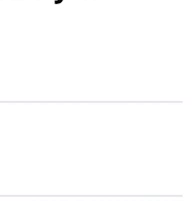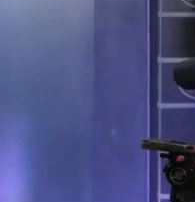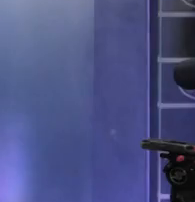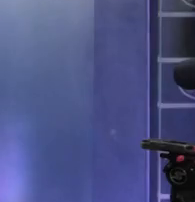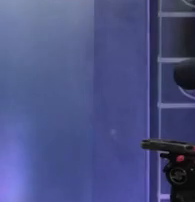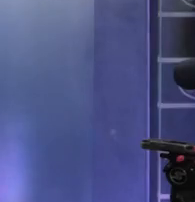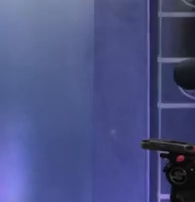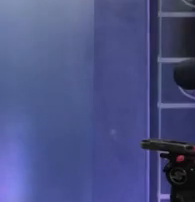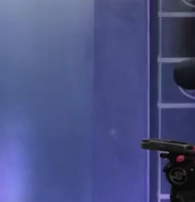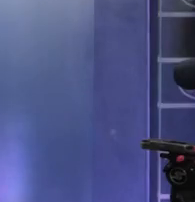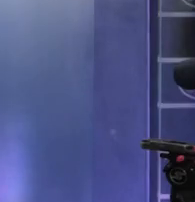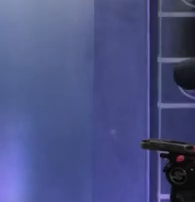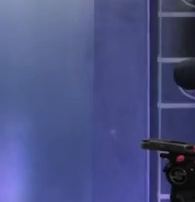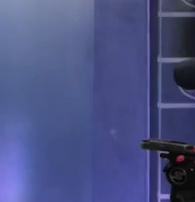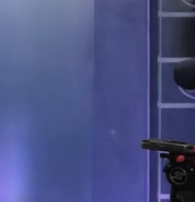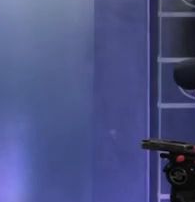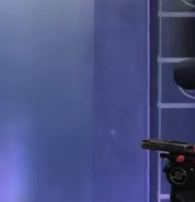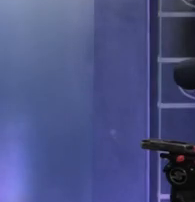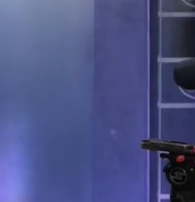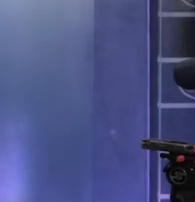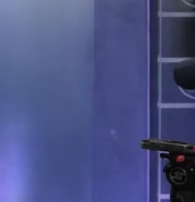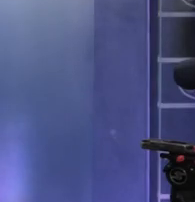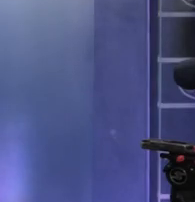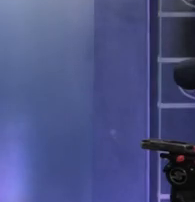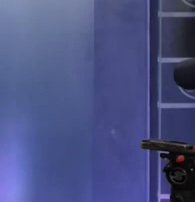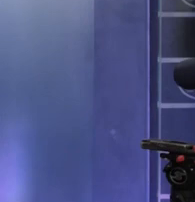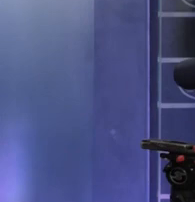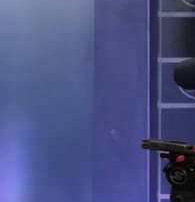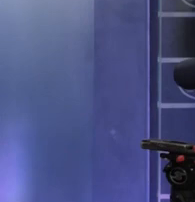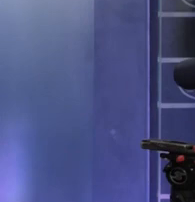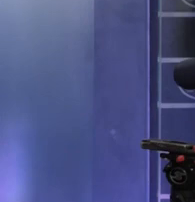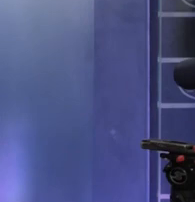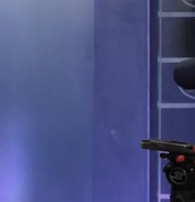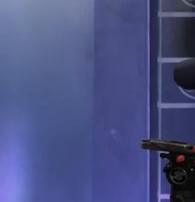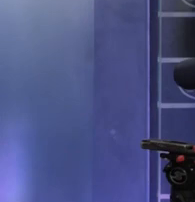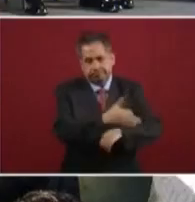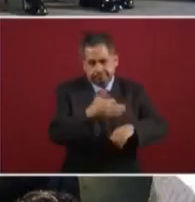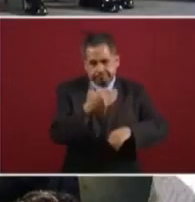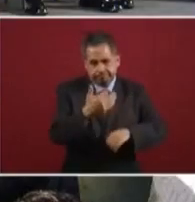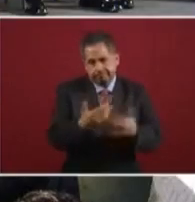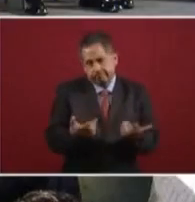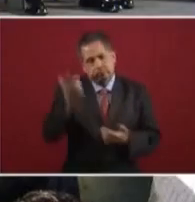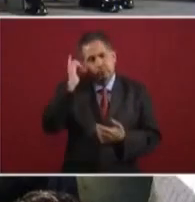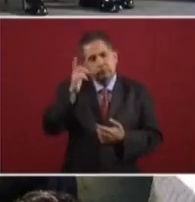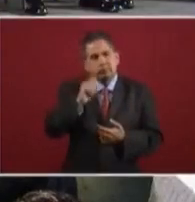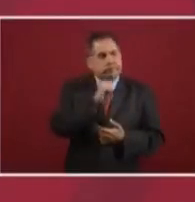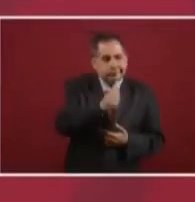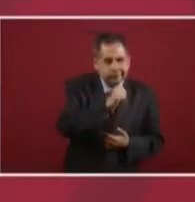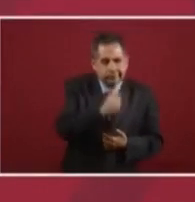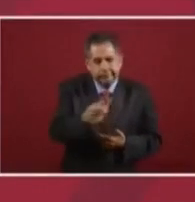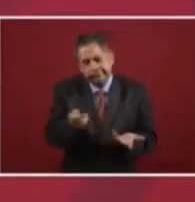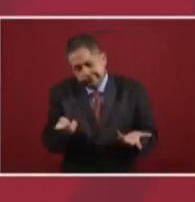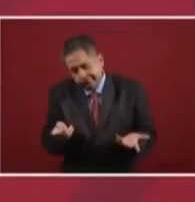pese a su disposición de conversar con el presidente de donald trump el mandatario mexicano dejó algo en claro pero no